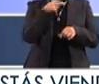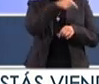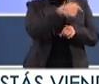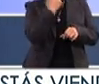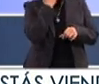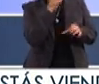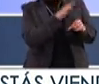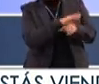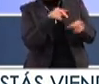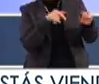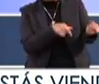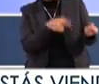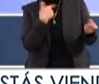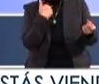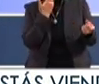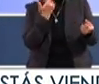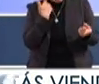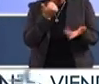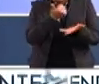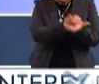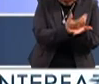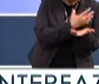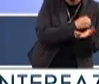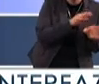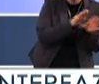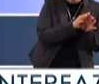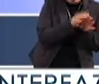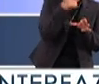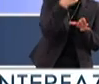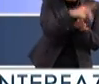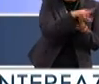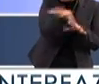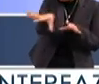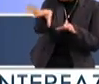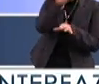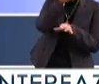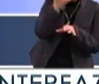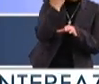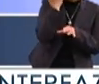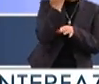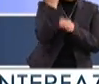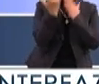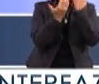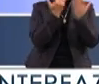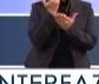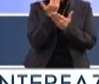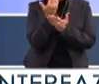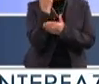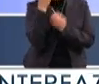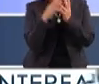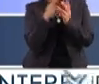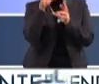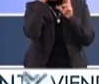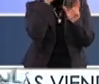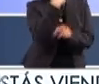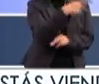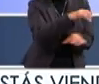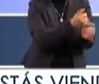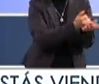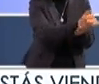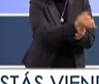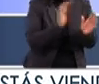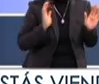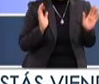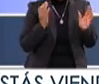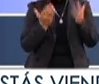o sea de qué manera quiero acompañar a mi hijo en función de la elección y creo que algo también muy importante es respetar su decisión